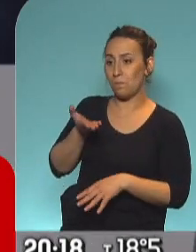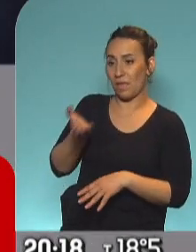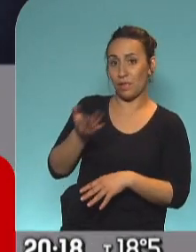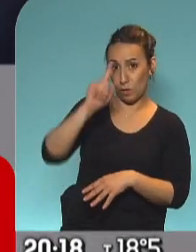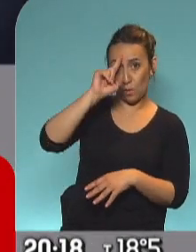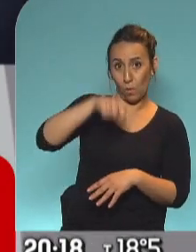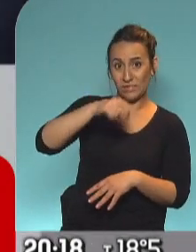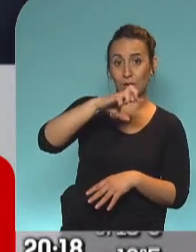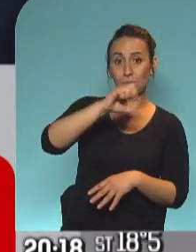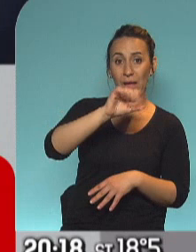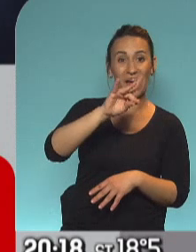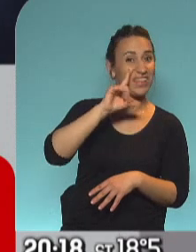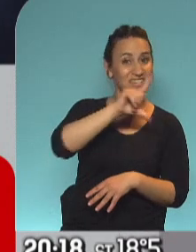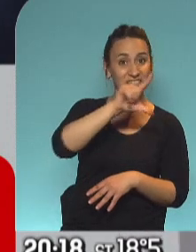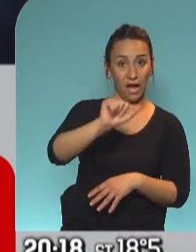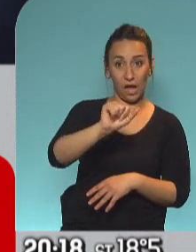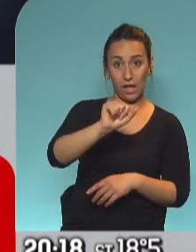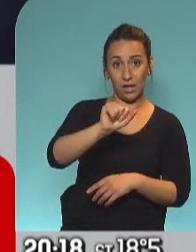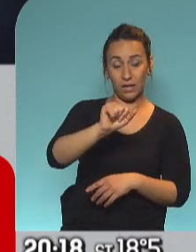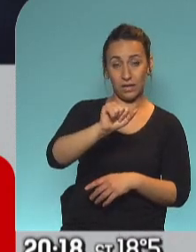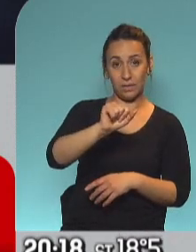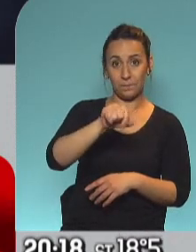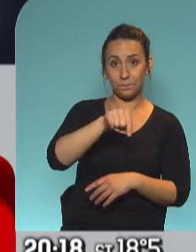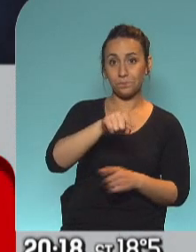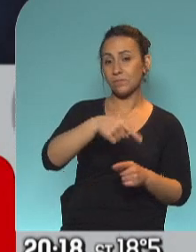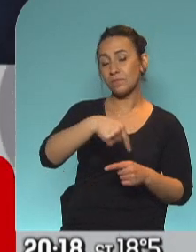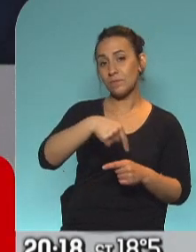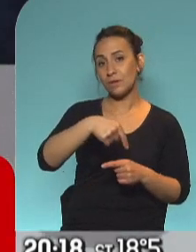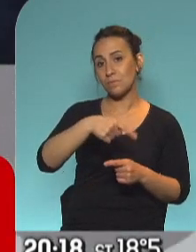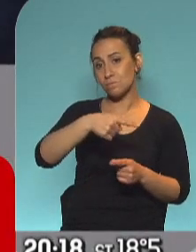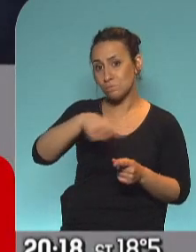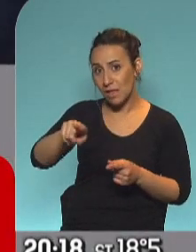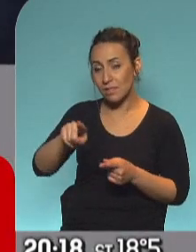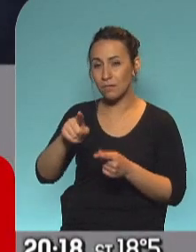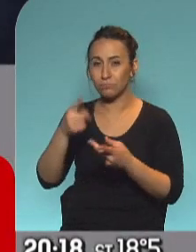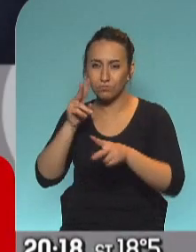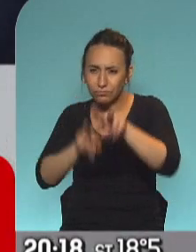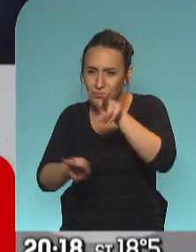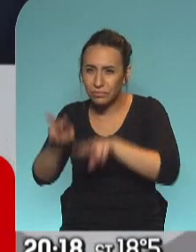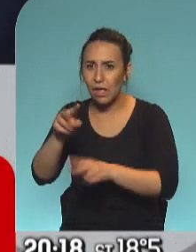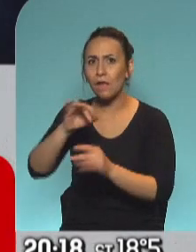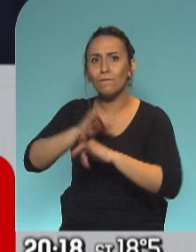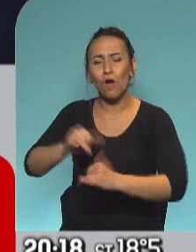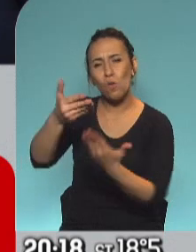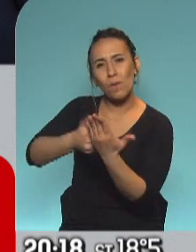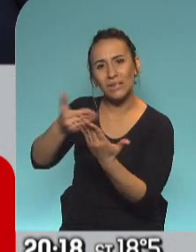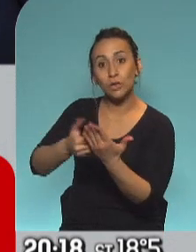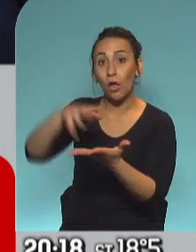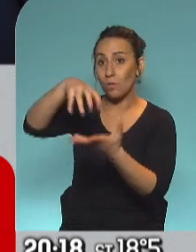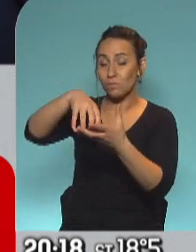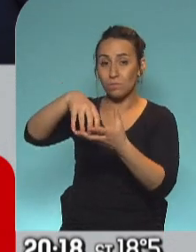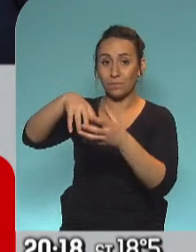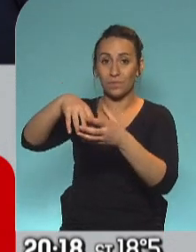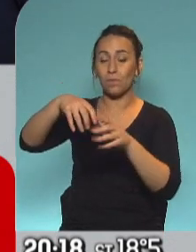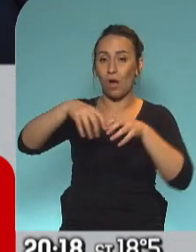Ramos Padilla se detiene, se busca una cantidad de información en la delegación Mar